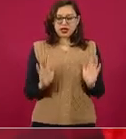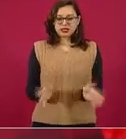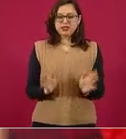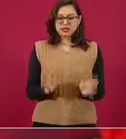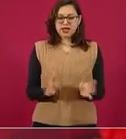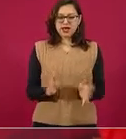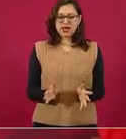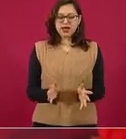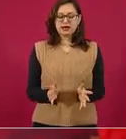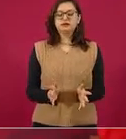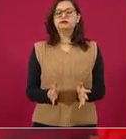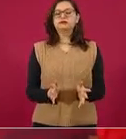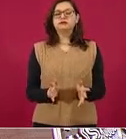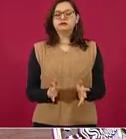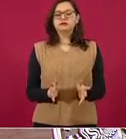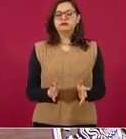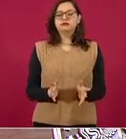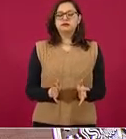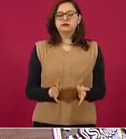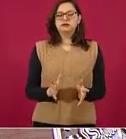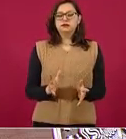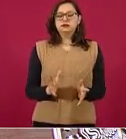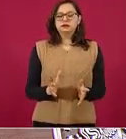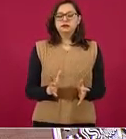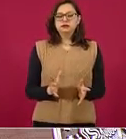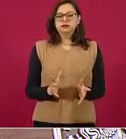y luego fueron